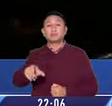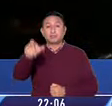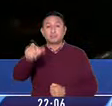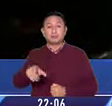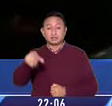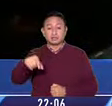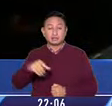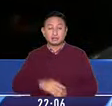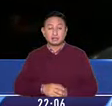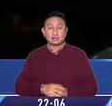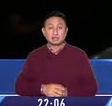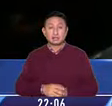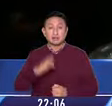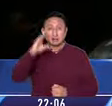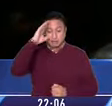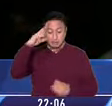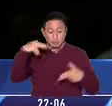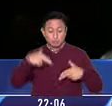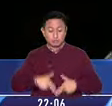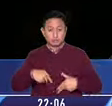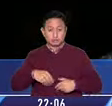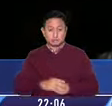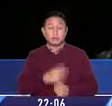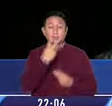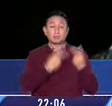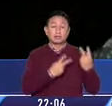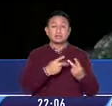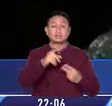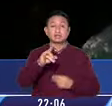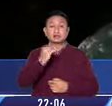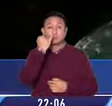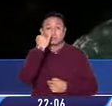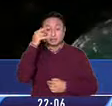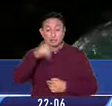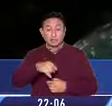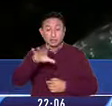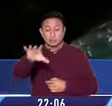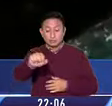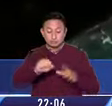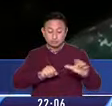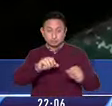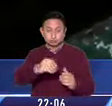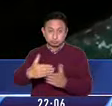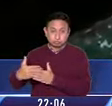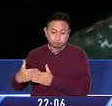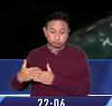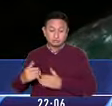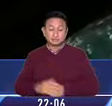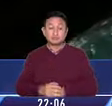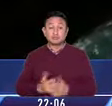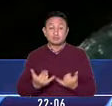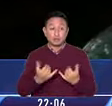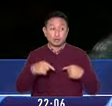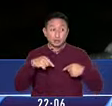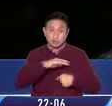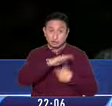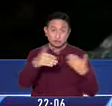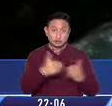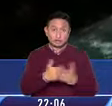personal de agentes de seguridad penitenciaria como a visitas y como a trabajadores que estaban en el interior de la misma. A estas horas ya se ha